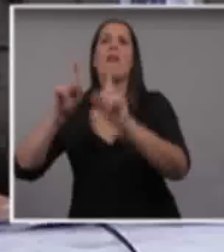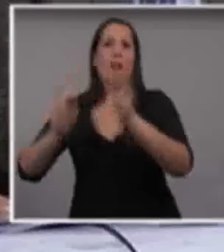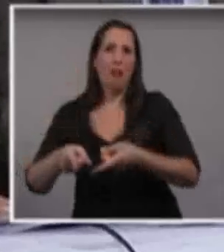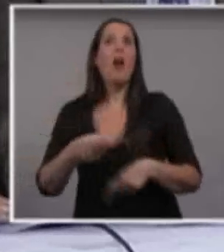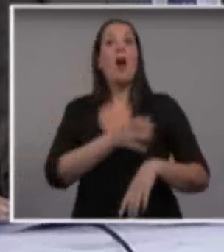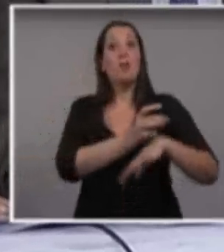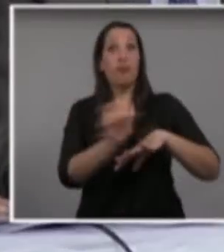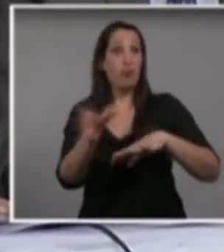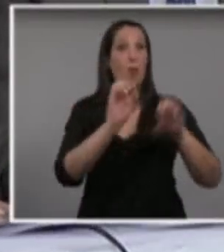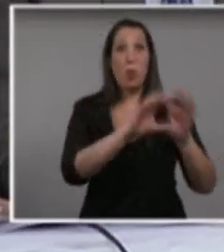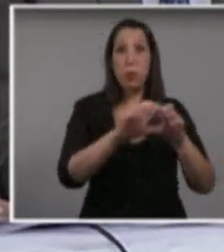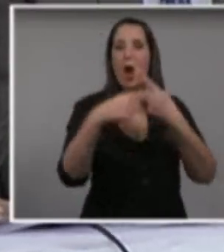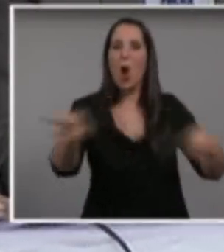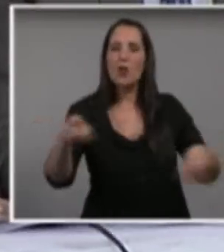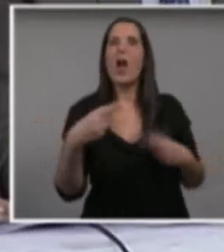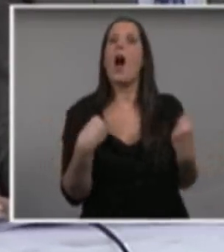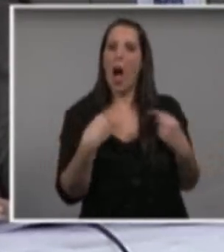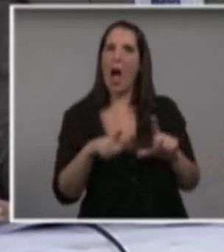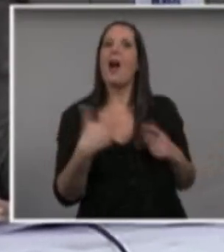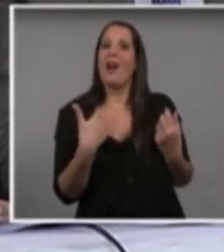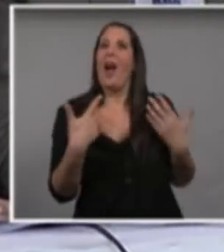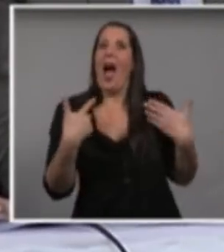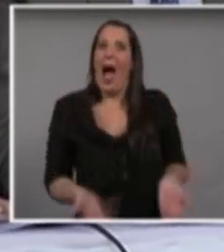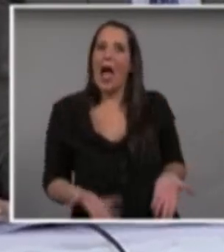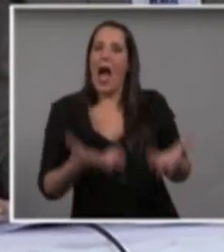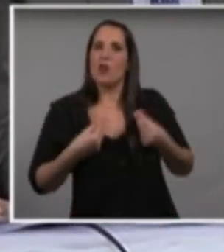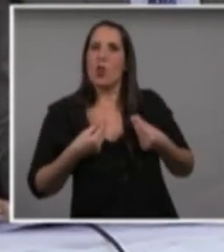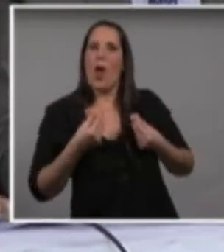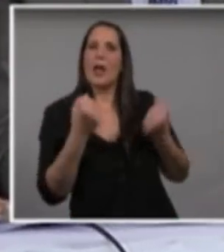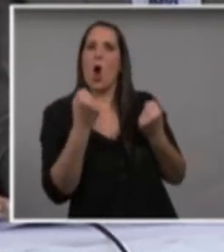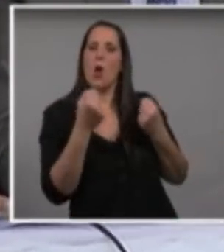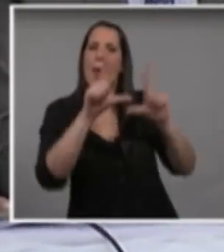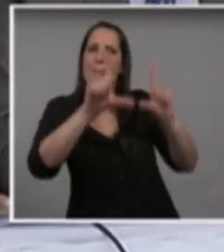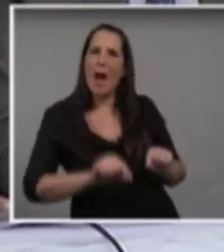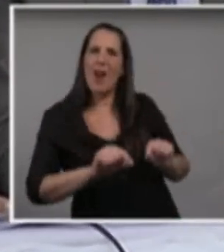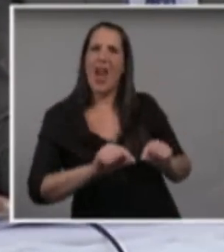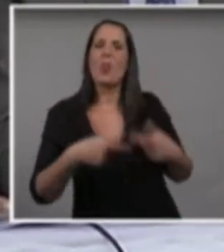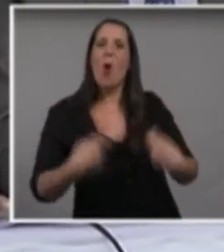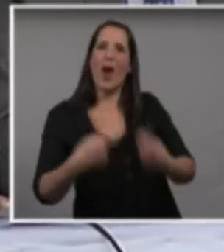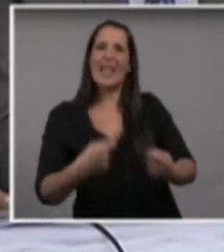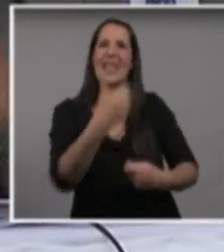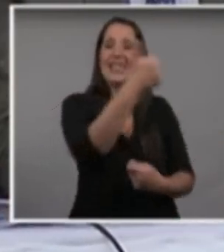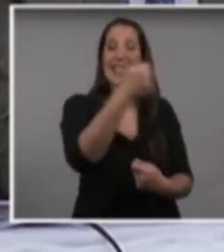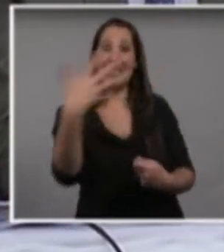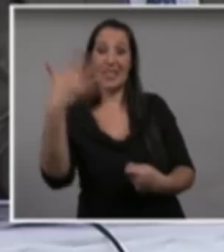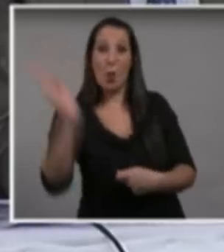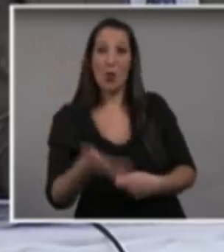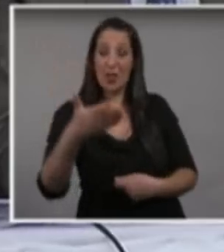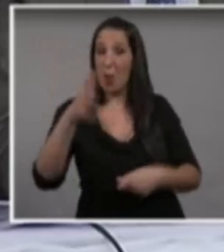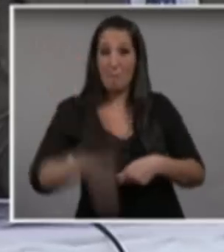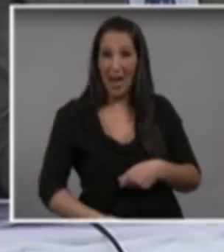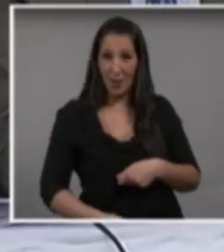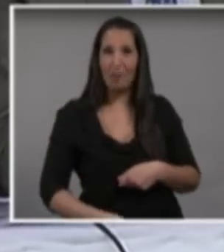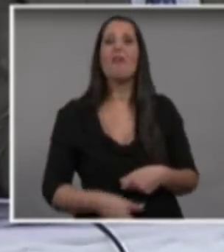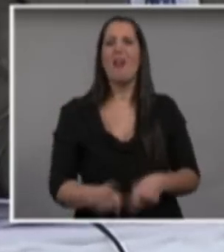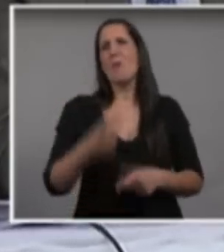abaratándole a los productores el 75% de logística en sus productos. Podría hablar